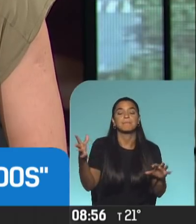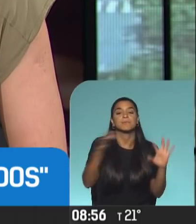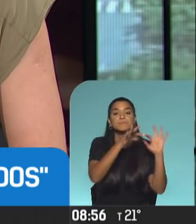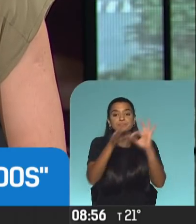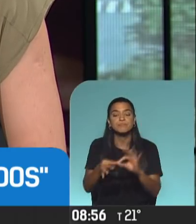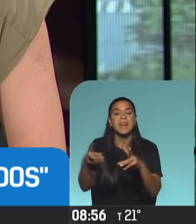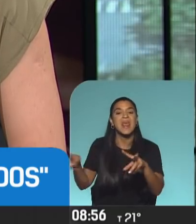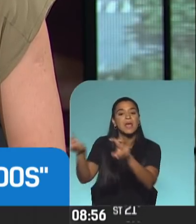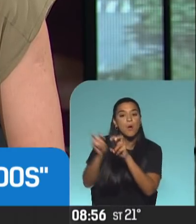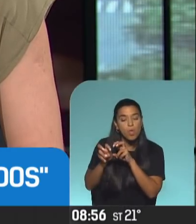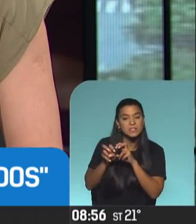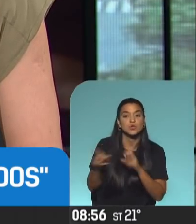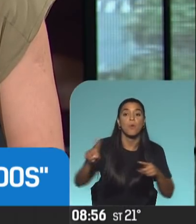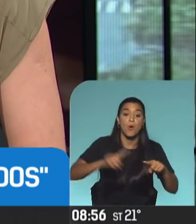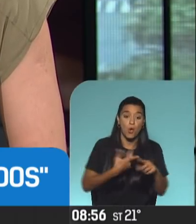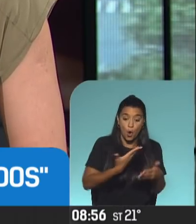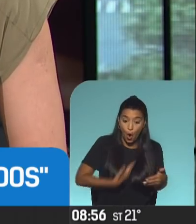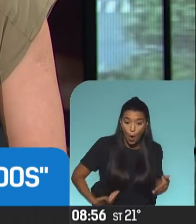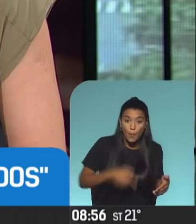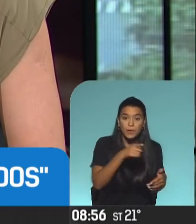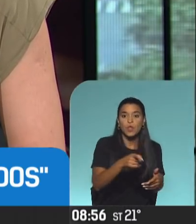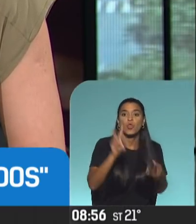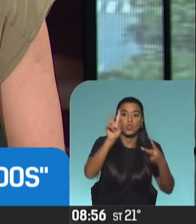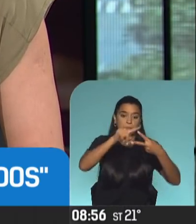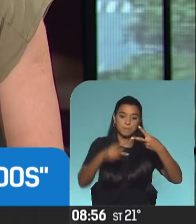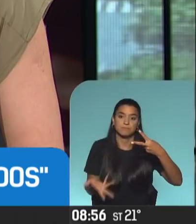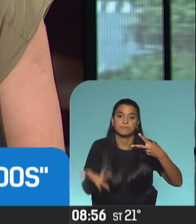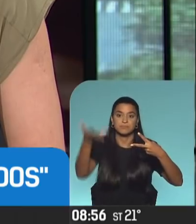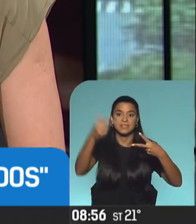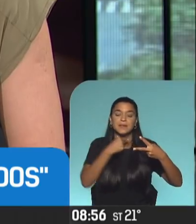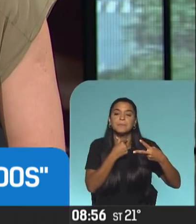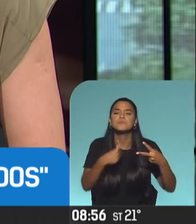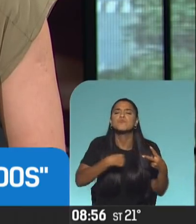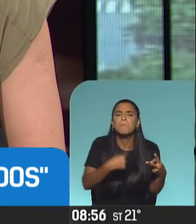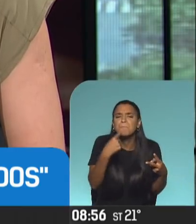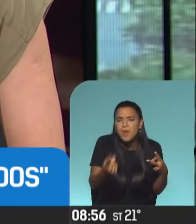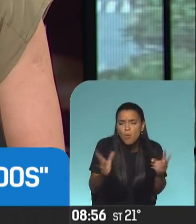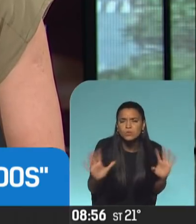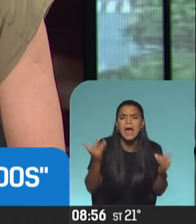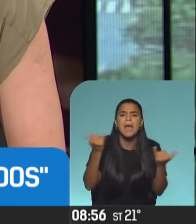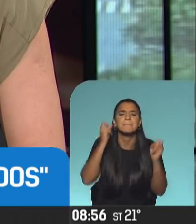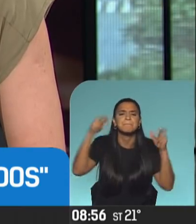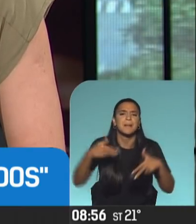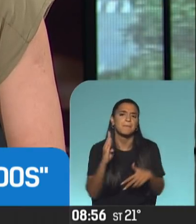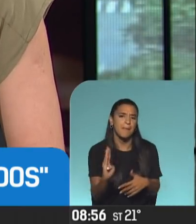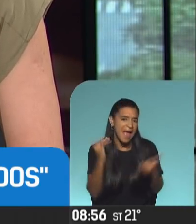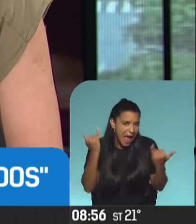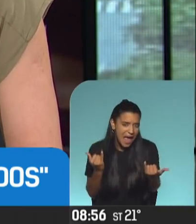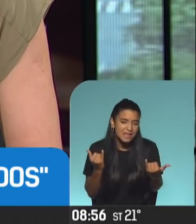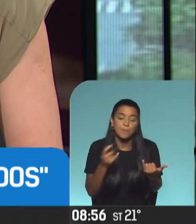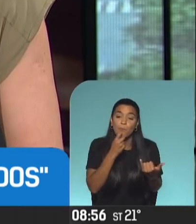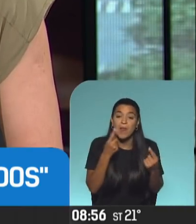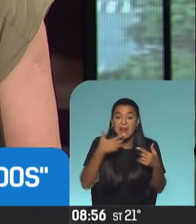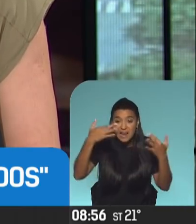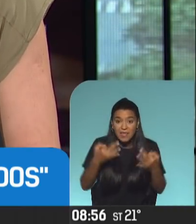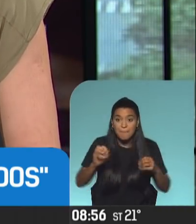por las políticas del gobierno es que estas dos variables crezcan. Ahora, mi pregunta es, ¿hay algún plan B? Porque la realidad también